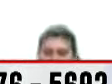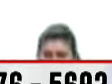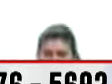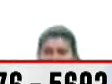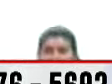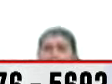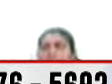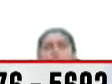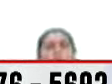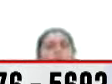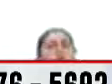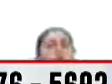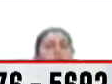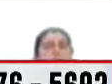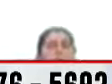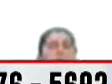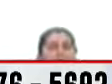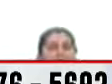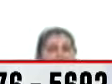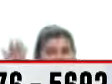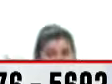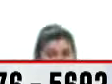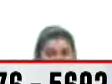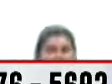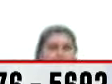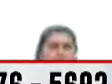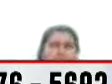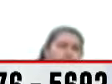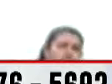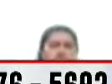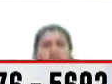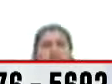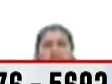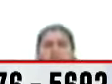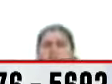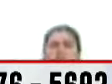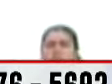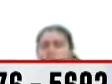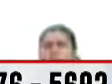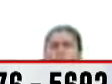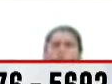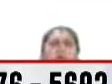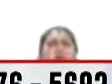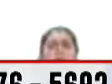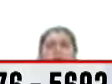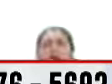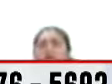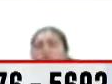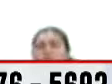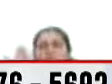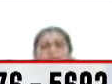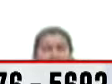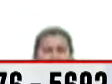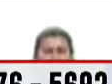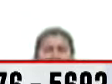que mostraron su indiferencia cuando se regodean con echar gente, cuando un tornado asoló Bahía Blanca, cuando Concordia